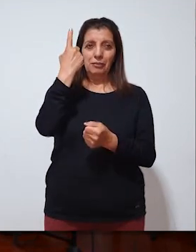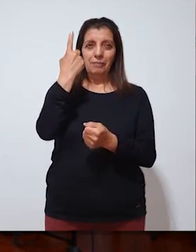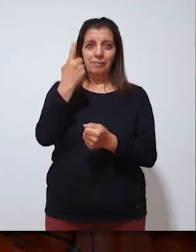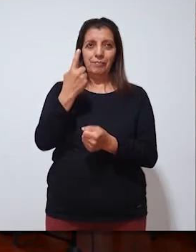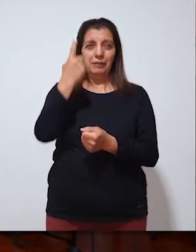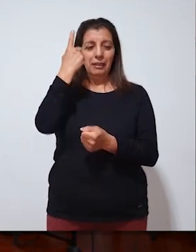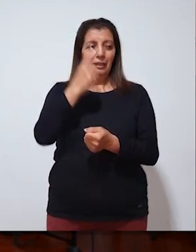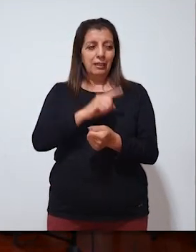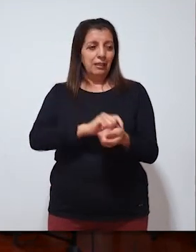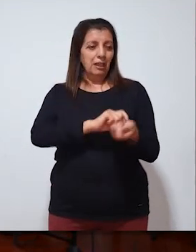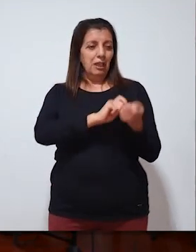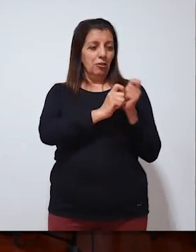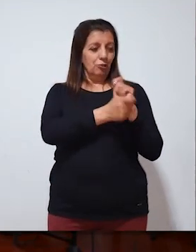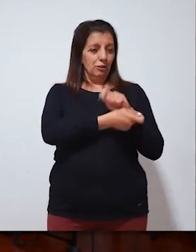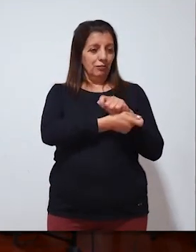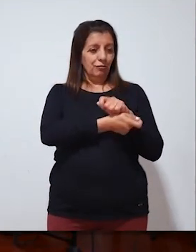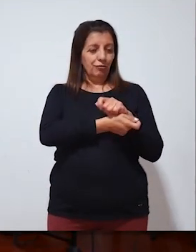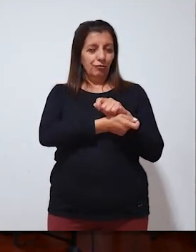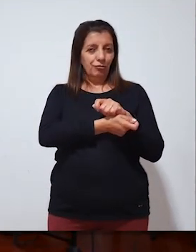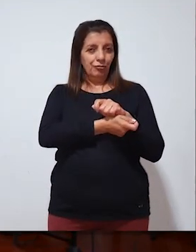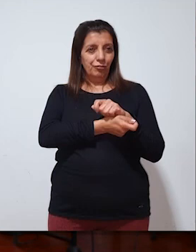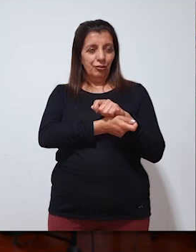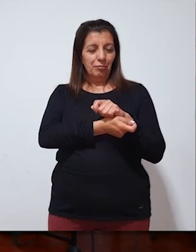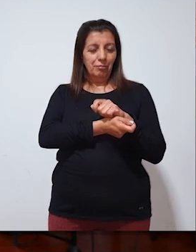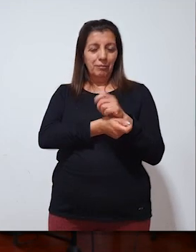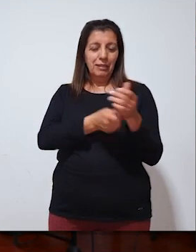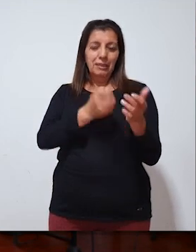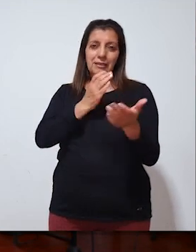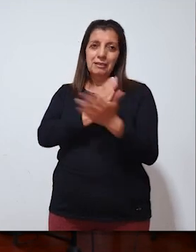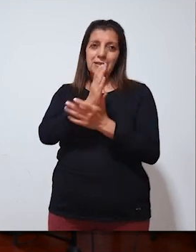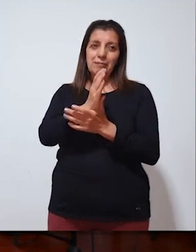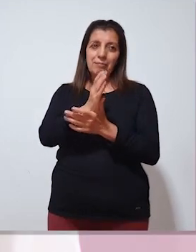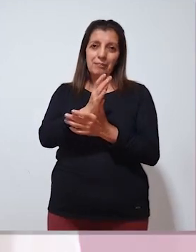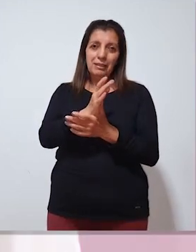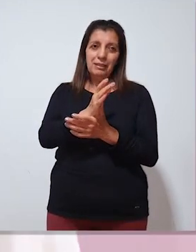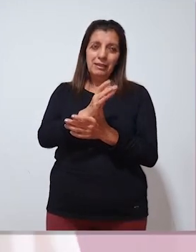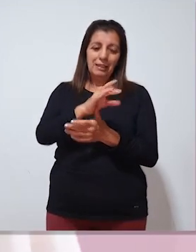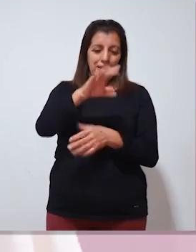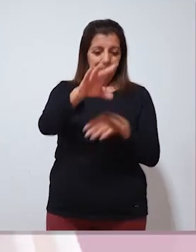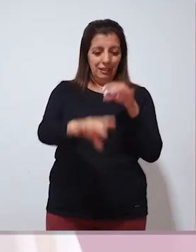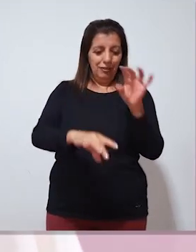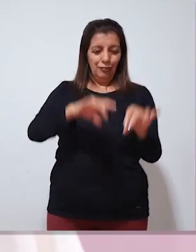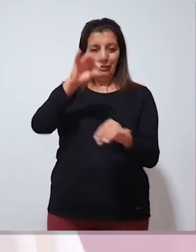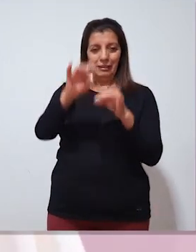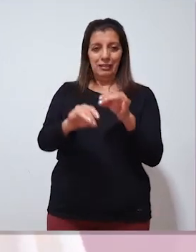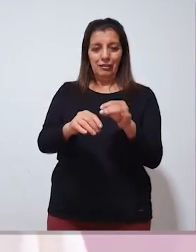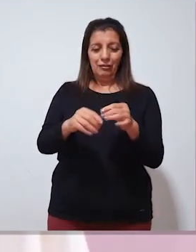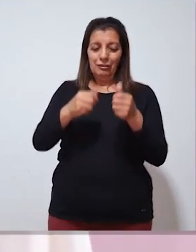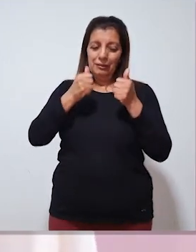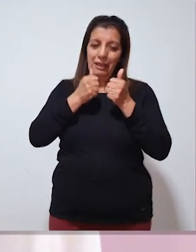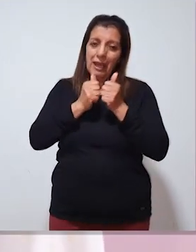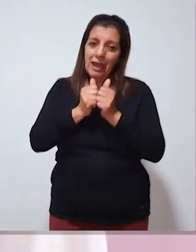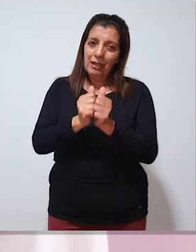en ofrenda permanente, para que gocemos de tu heredad junto con tus elegidos. Con María, la Virgen Madre de